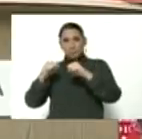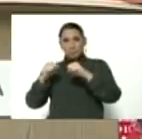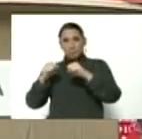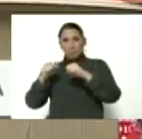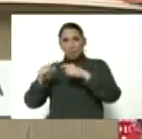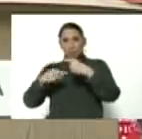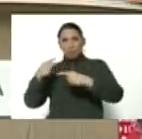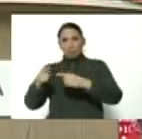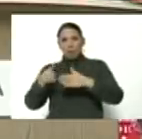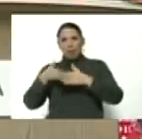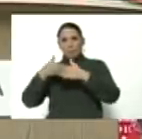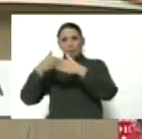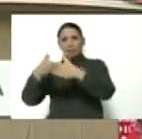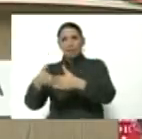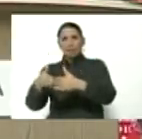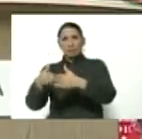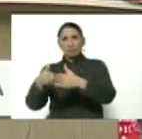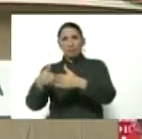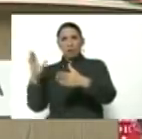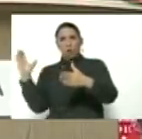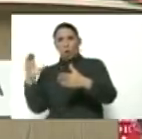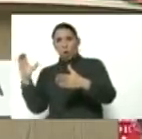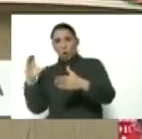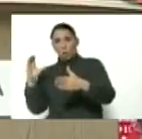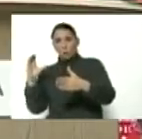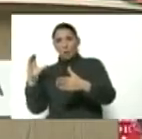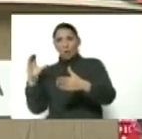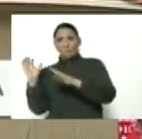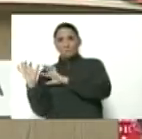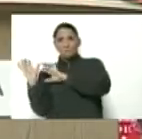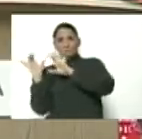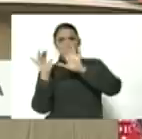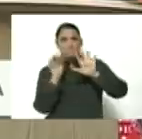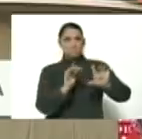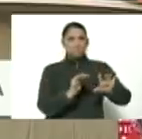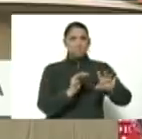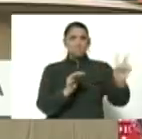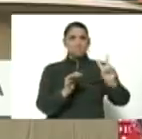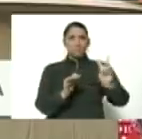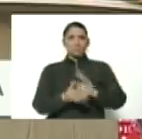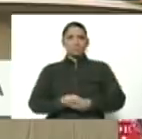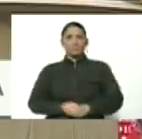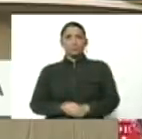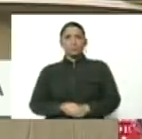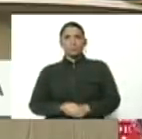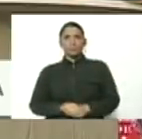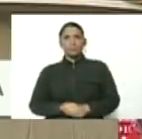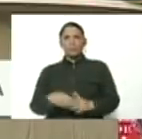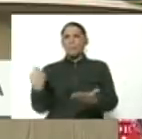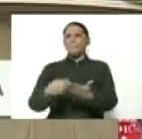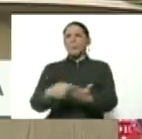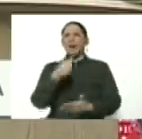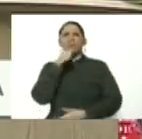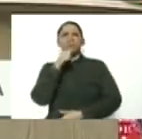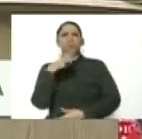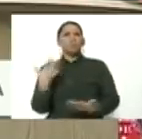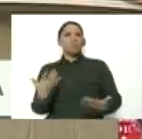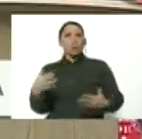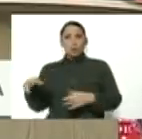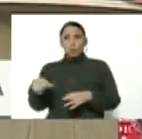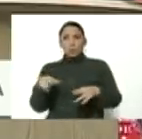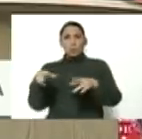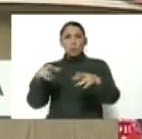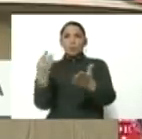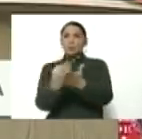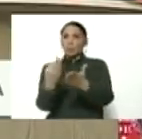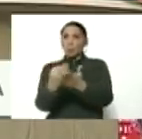luego embarcarse desde Colombia y venirse a Venezuela. El pago, rutas seguras de